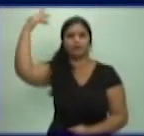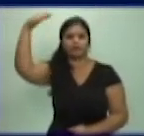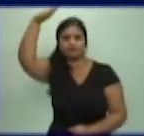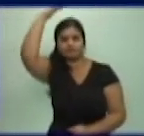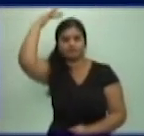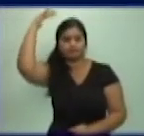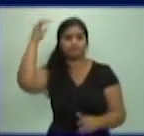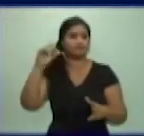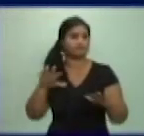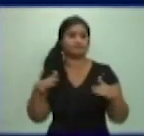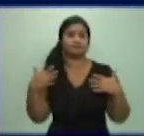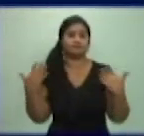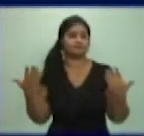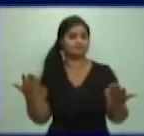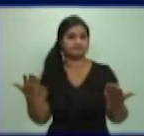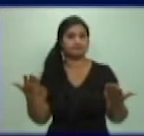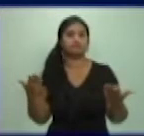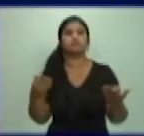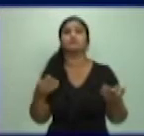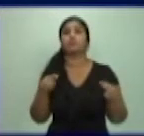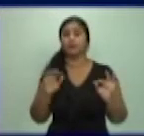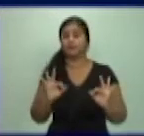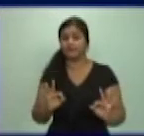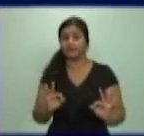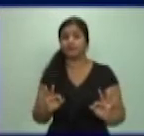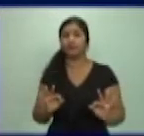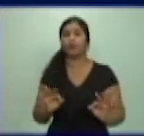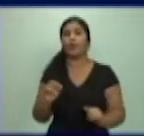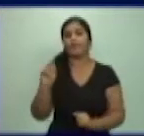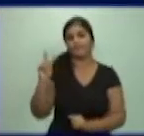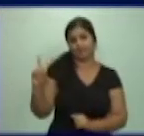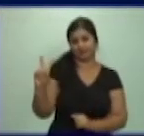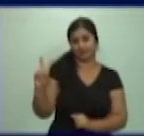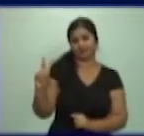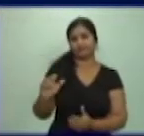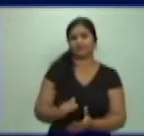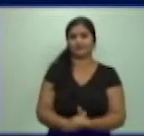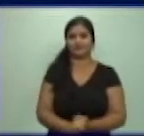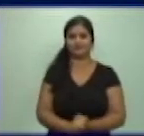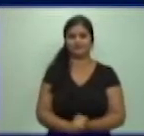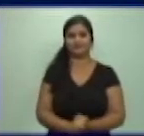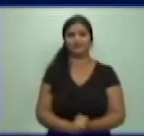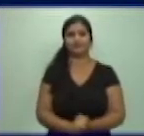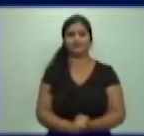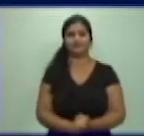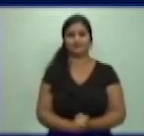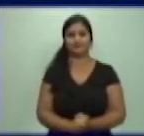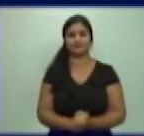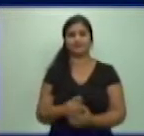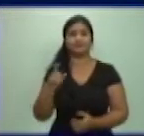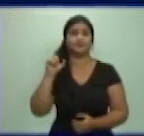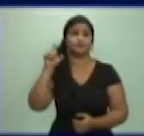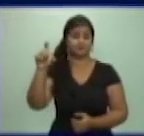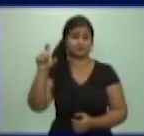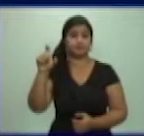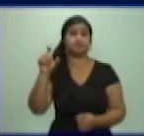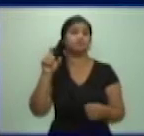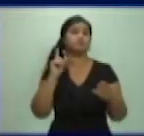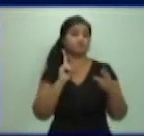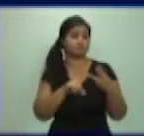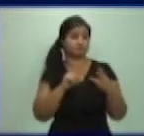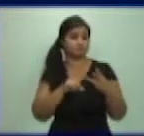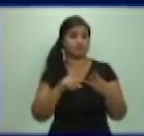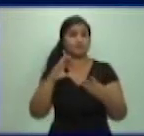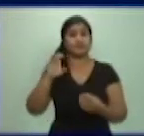más inmediata. Por tanto, ese enunciado es verdadero. Y por último, las novelas,